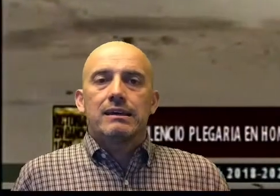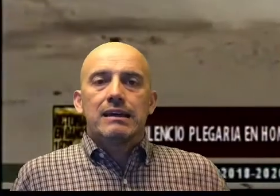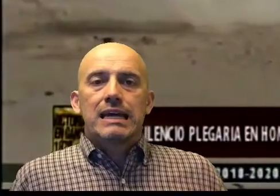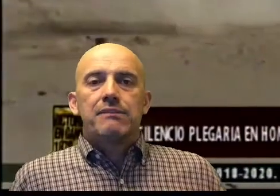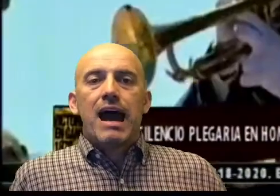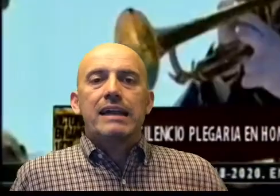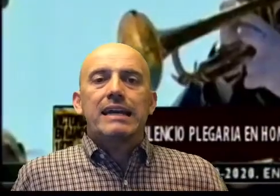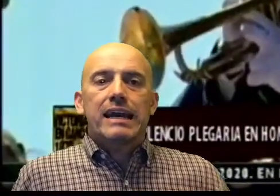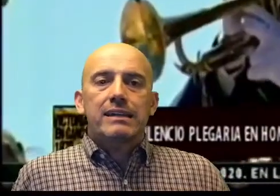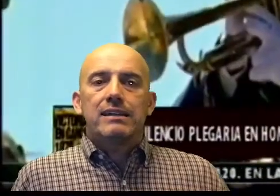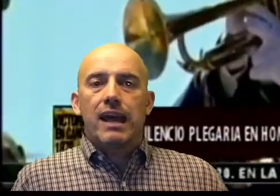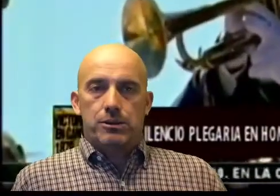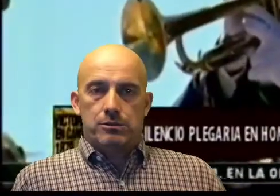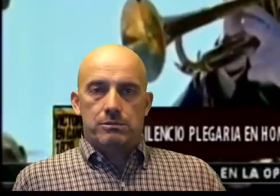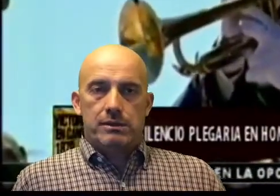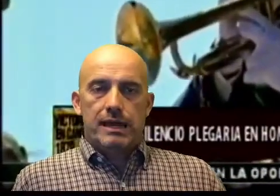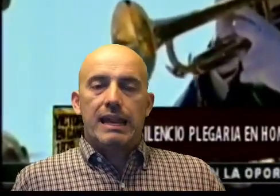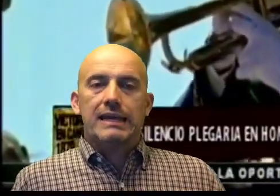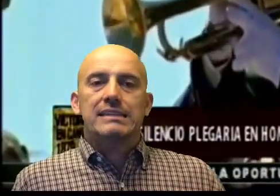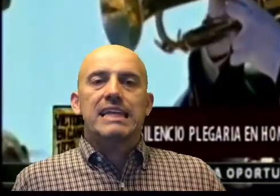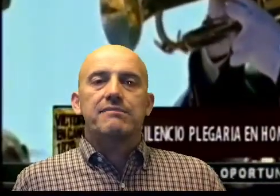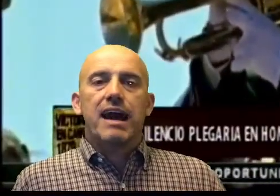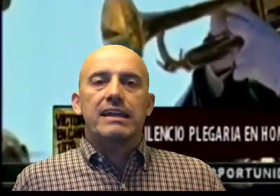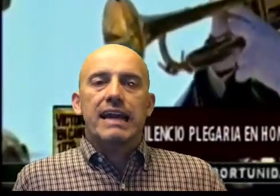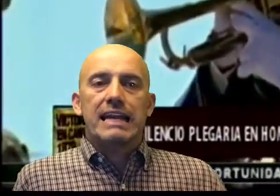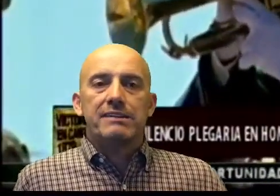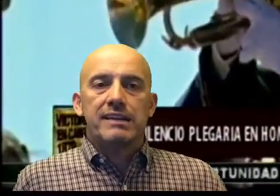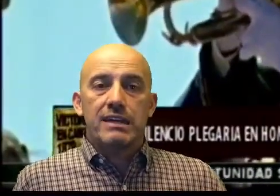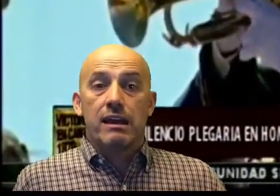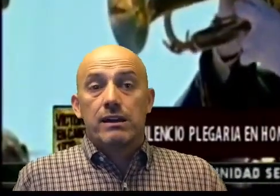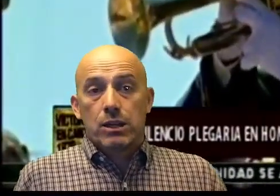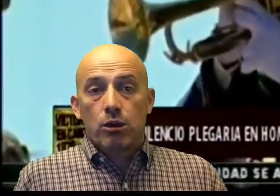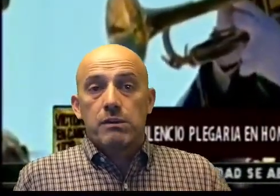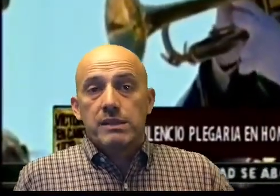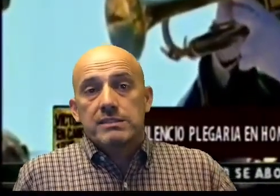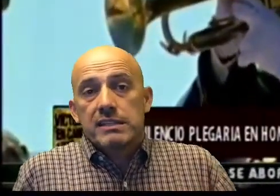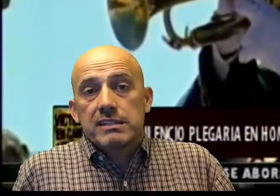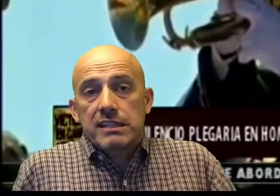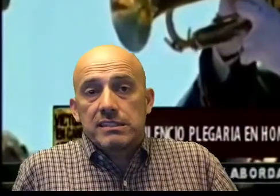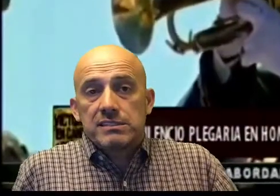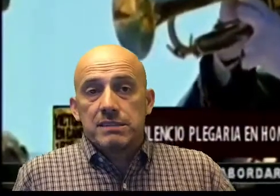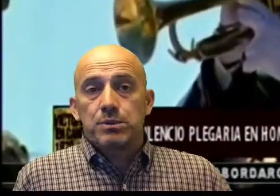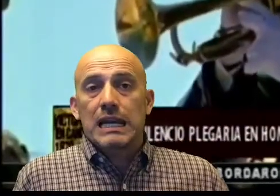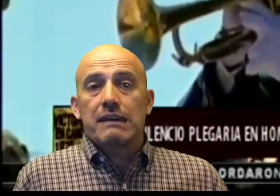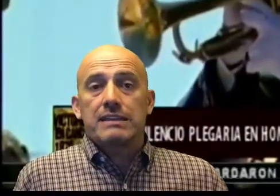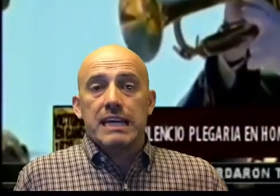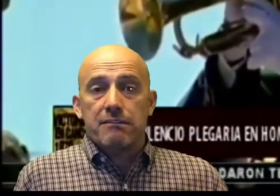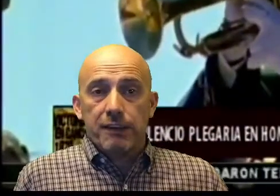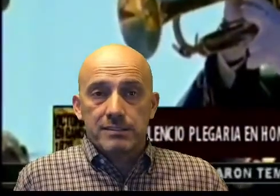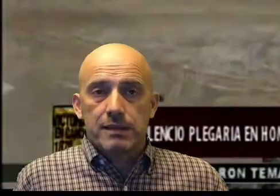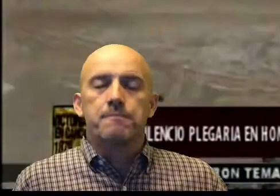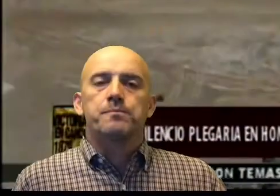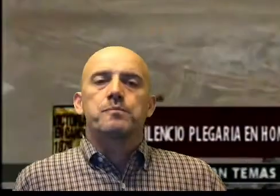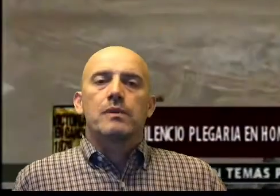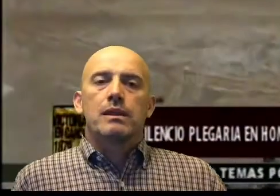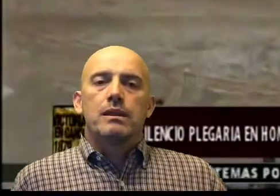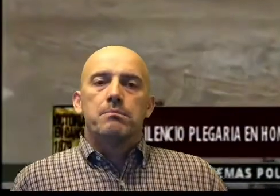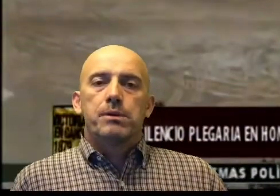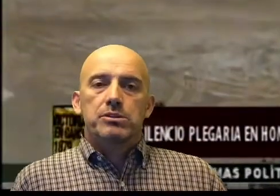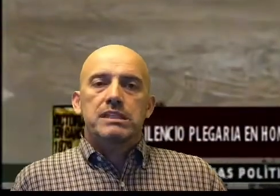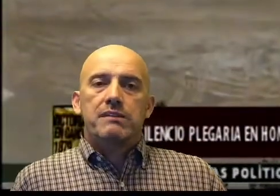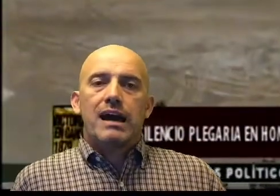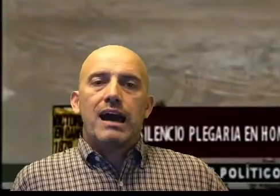la gente que va a negar el diario a la gente que va a negar la batalla que obviamente esa gente tiene que existir porque la batalla es falsa